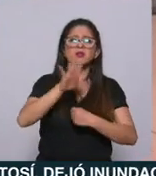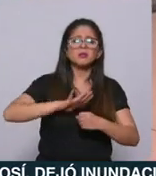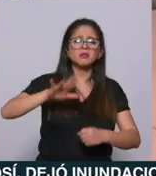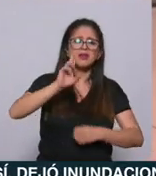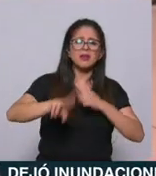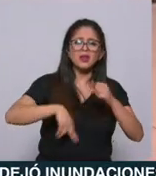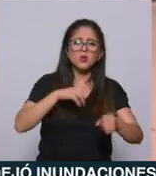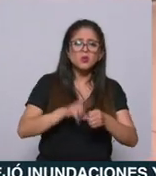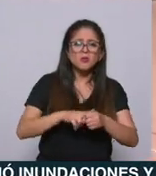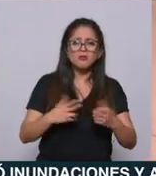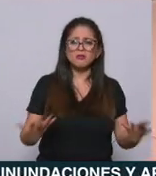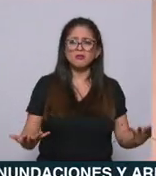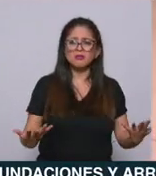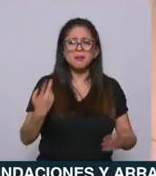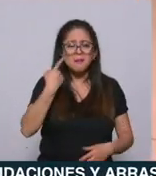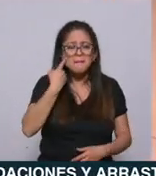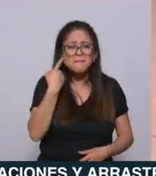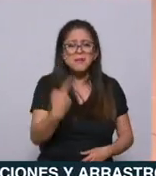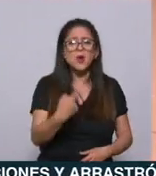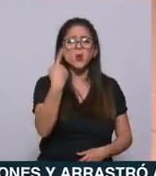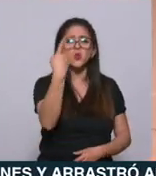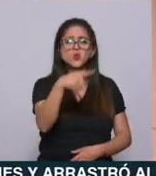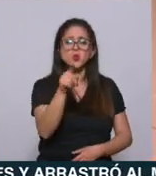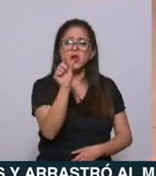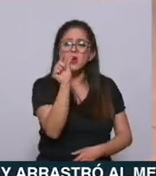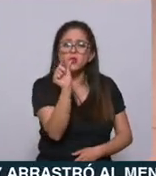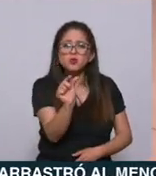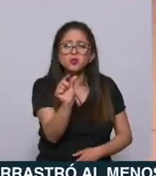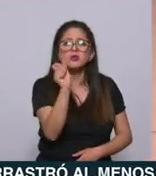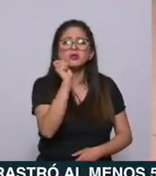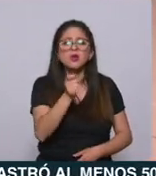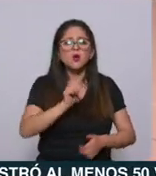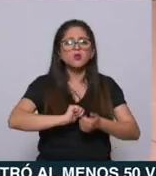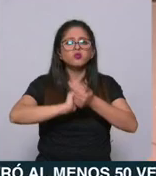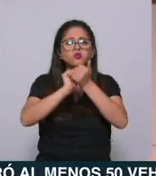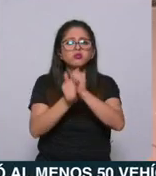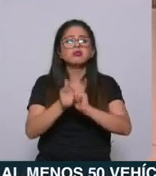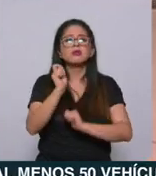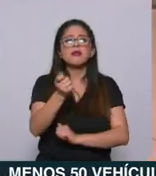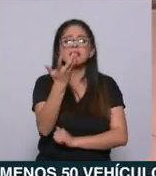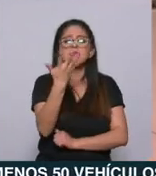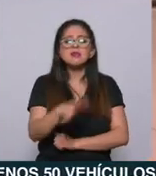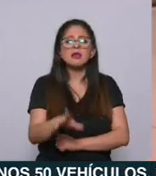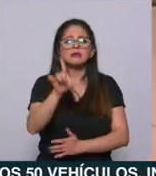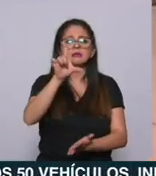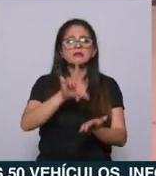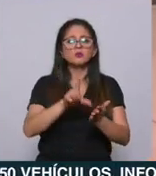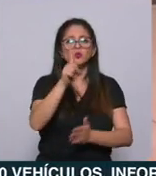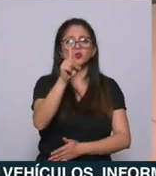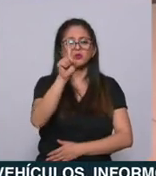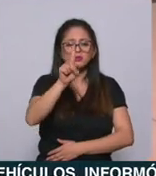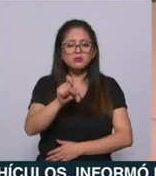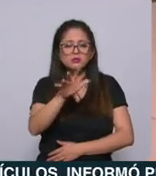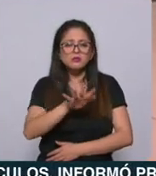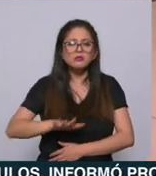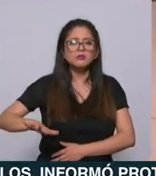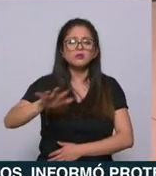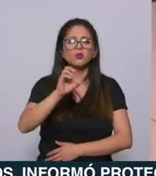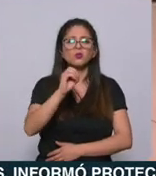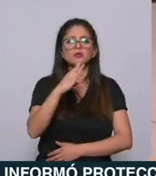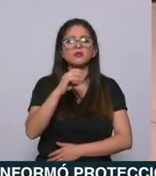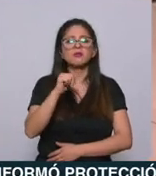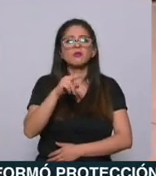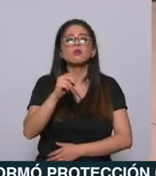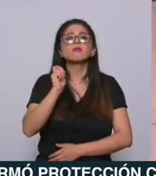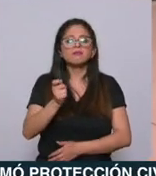Mira, una sola colilla de cigarrillo puede afectar hasta 10 litros de agua en los océanos. ¿Por qué? Porque